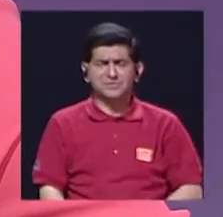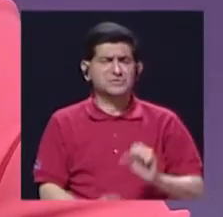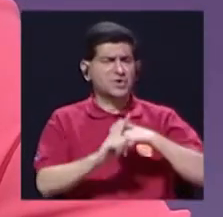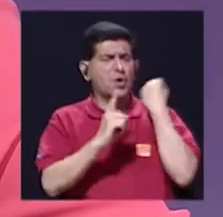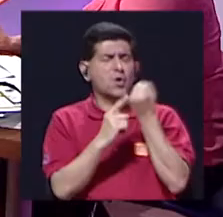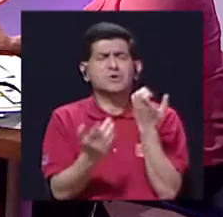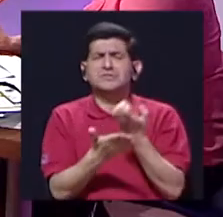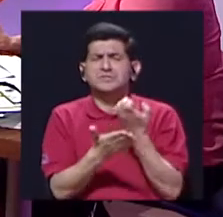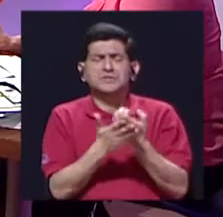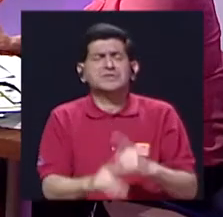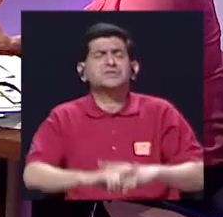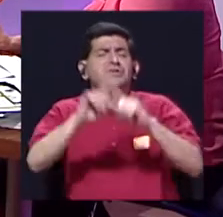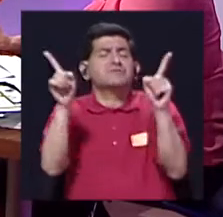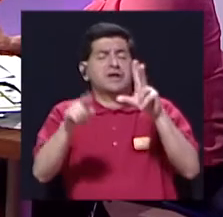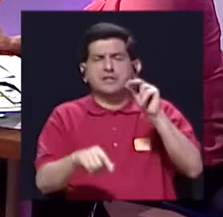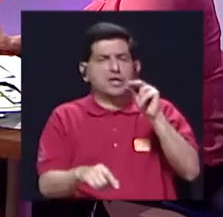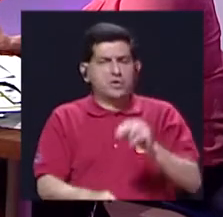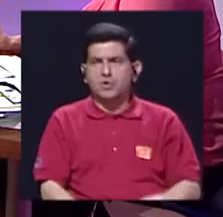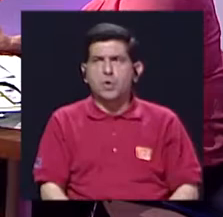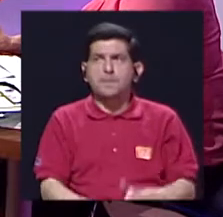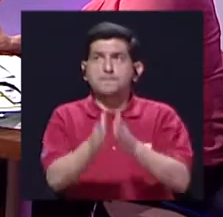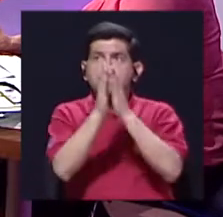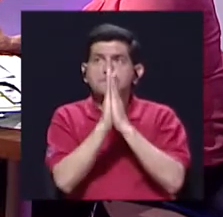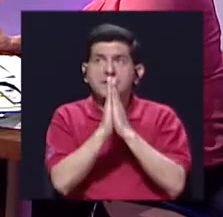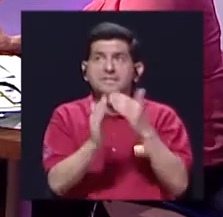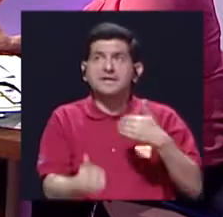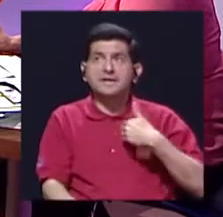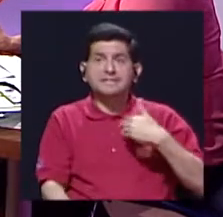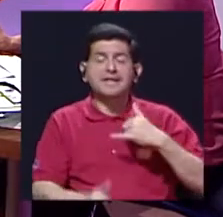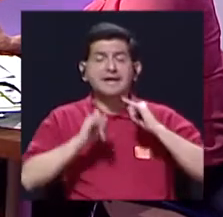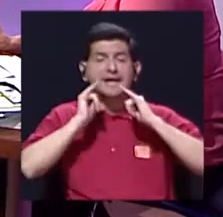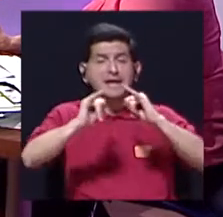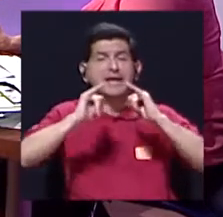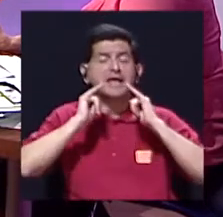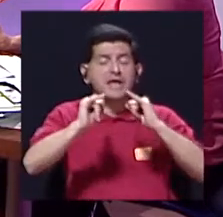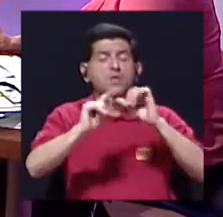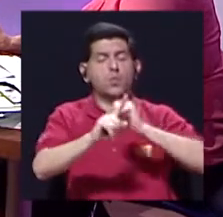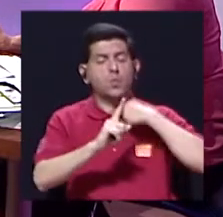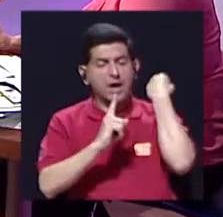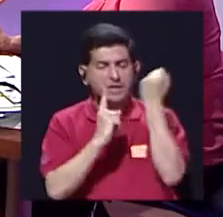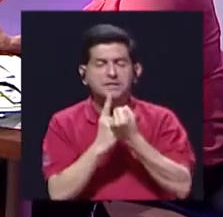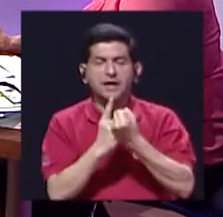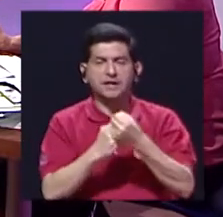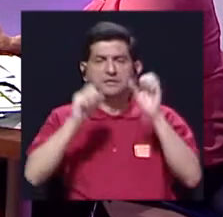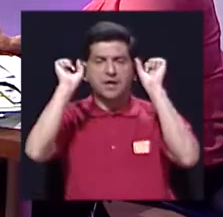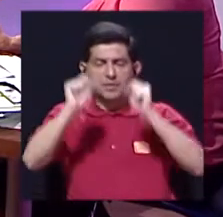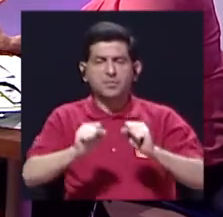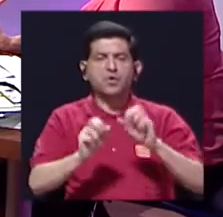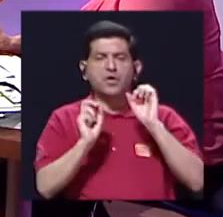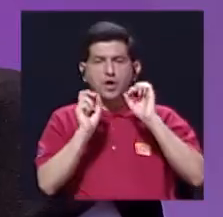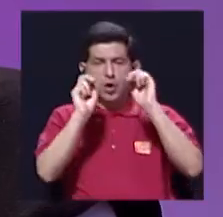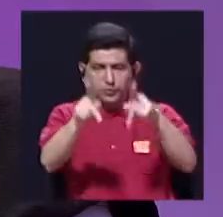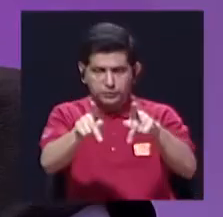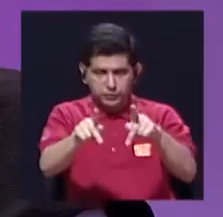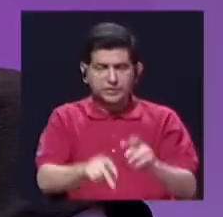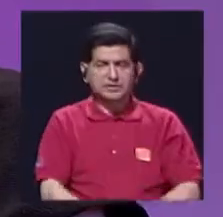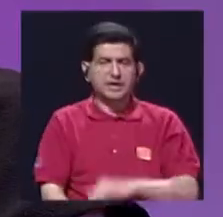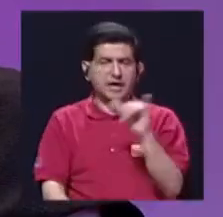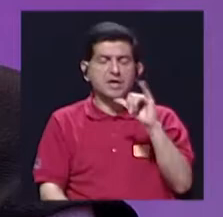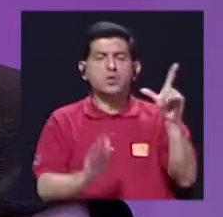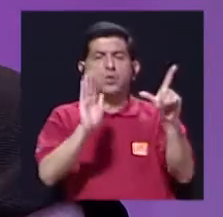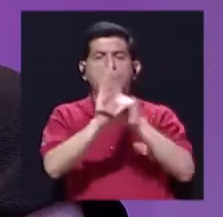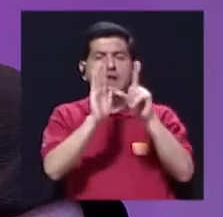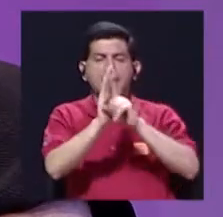condiciones económicas distintas, que estamos pidiendo que tengamos igualdad de condiciones para optar y tengamos una